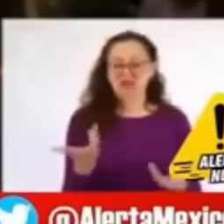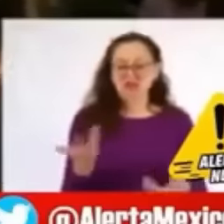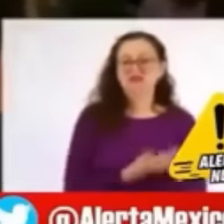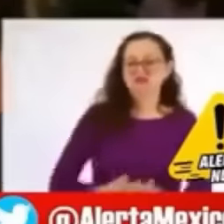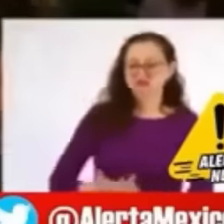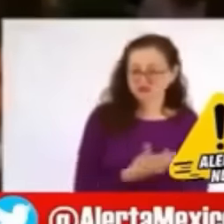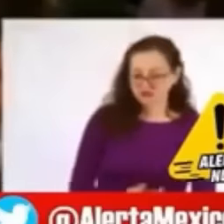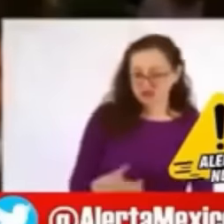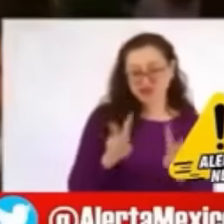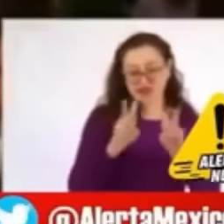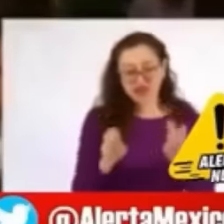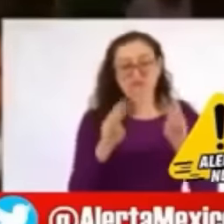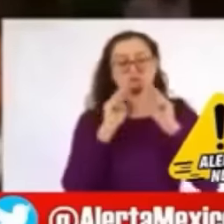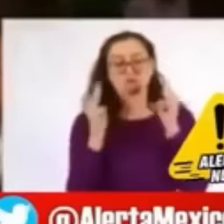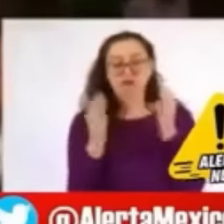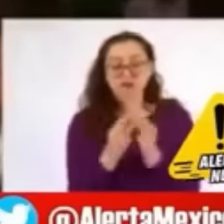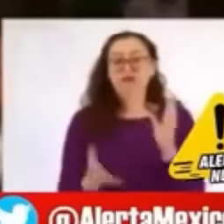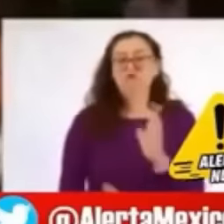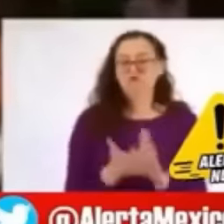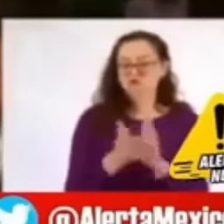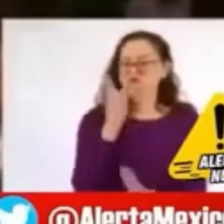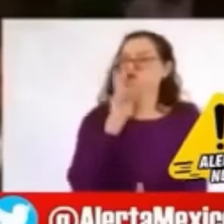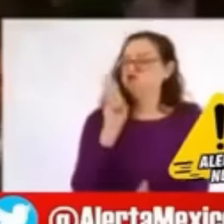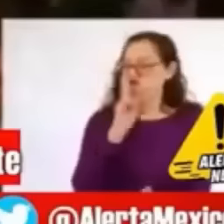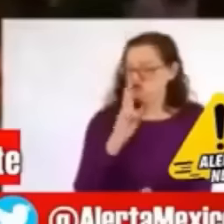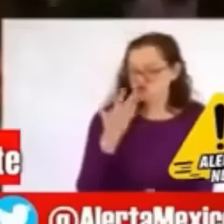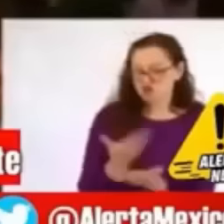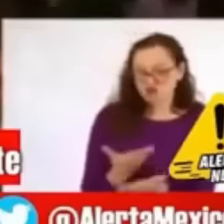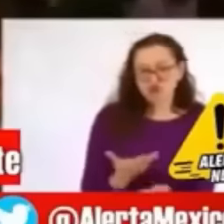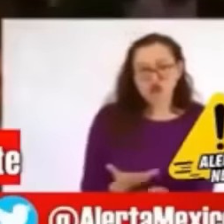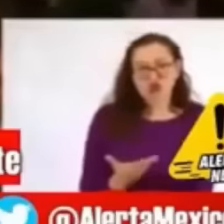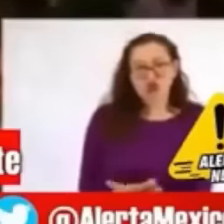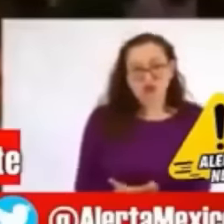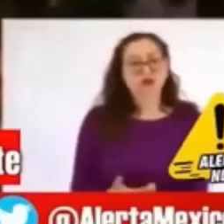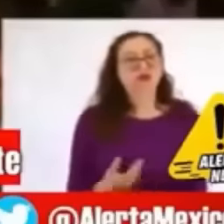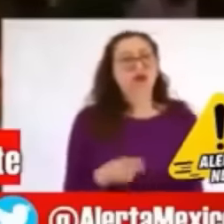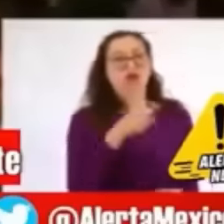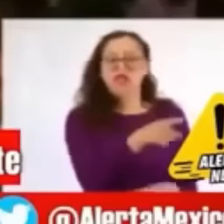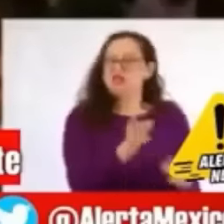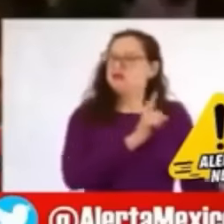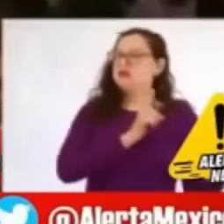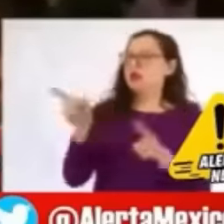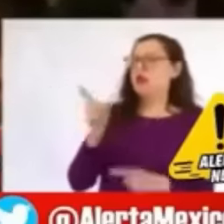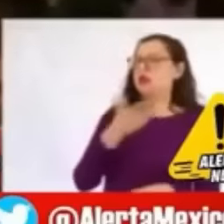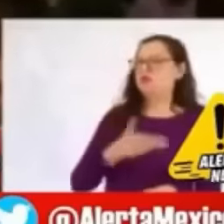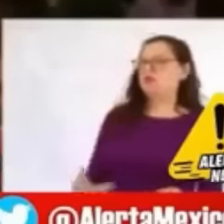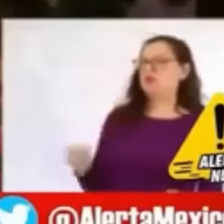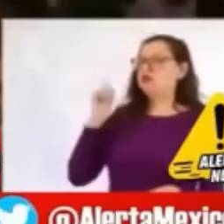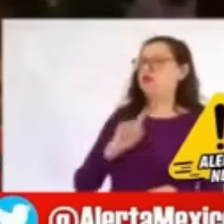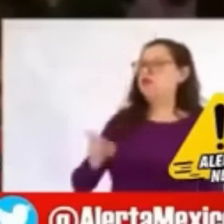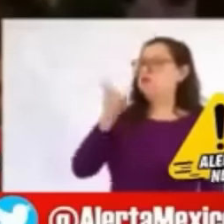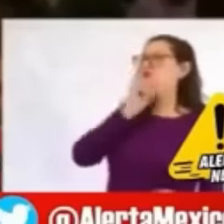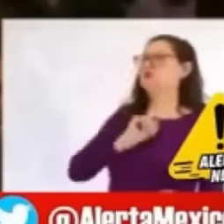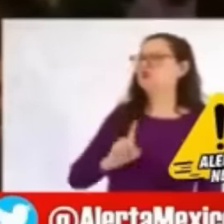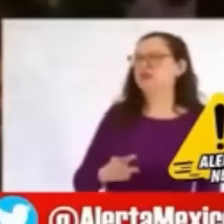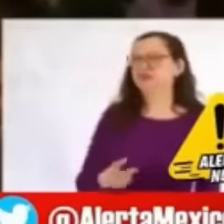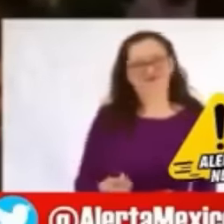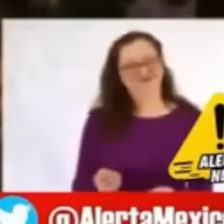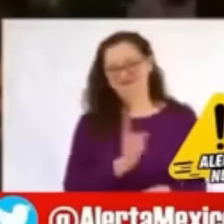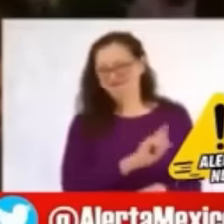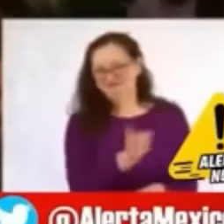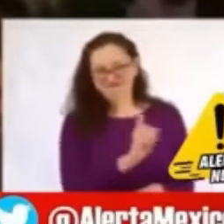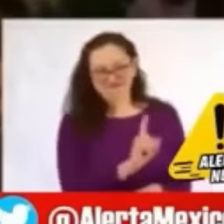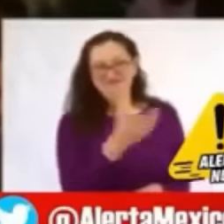líder del inmobiliario, y que no le diga usted mentirosa, porque sabemos perfectamente que él no está imputado por todo lo que